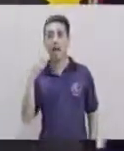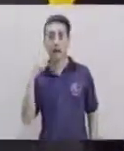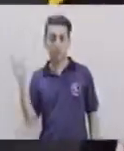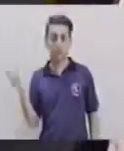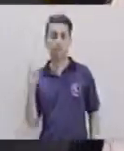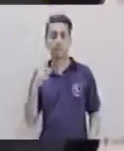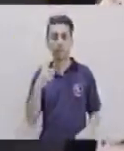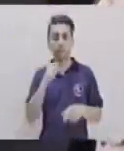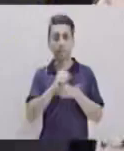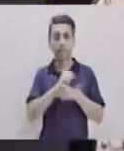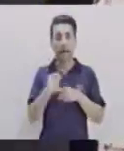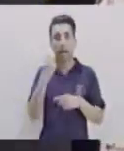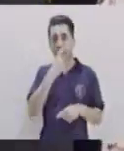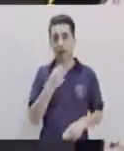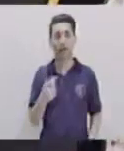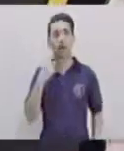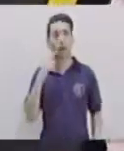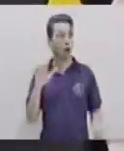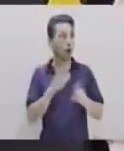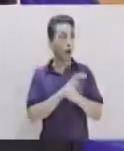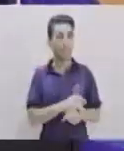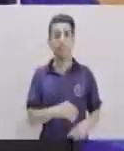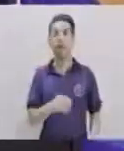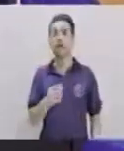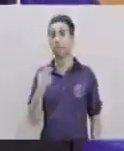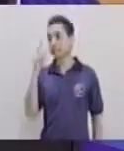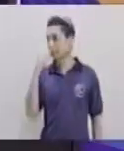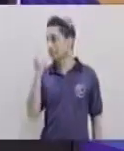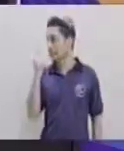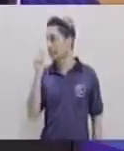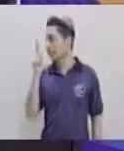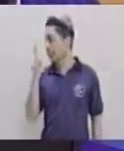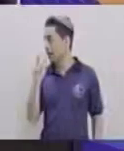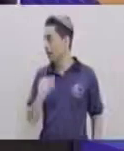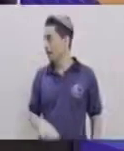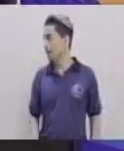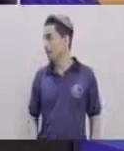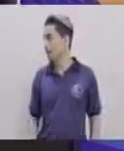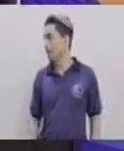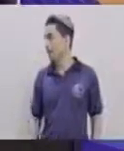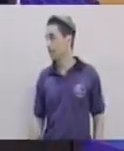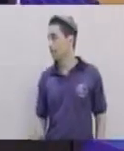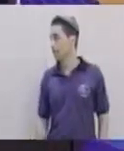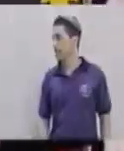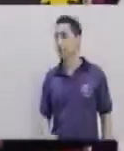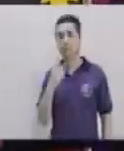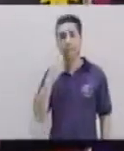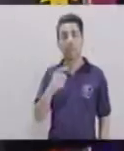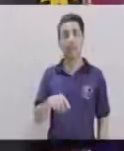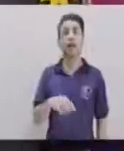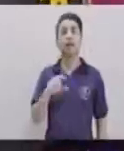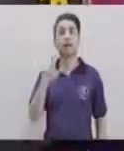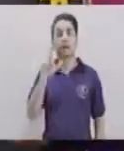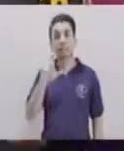A-L. Completa la palabra cal. Vamos a deletrearla.